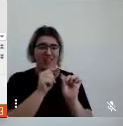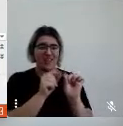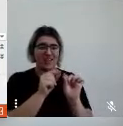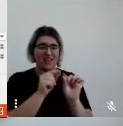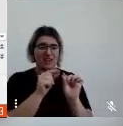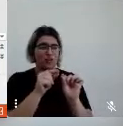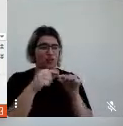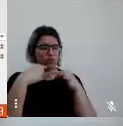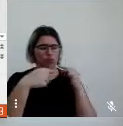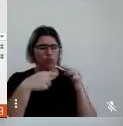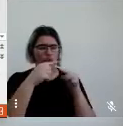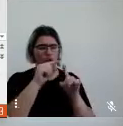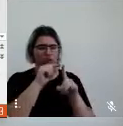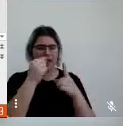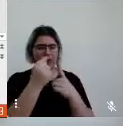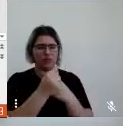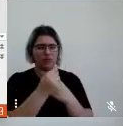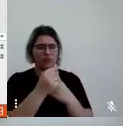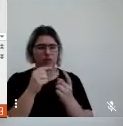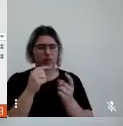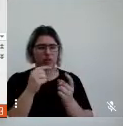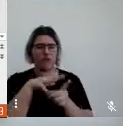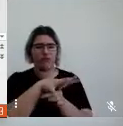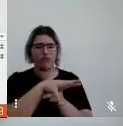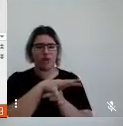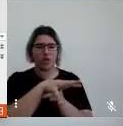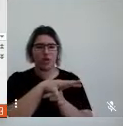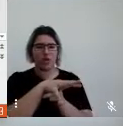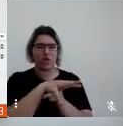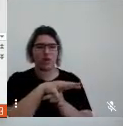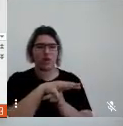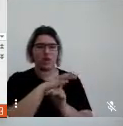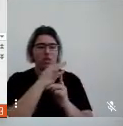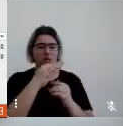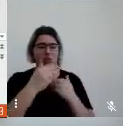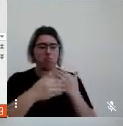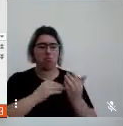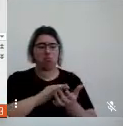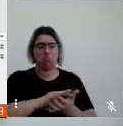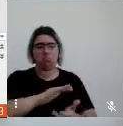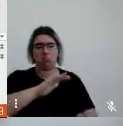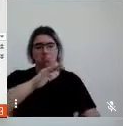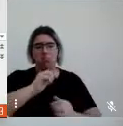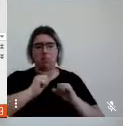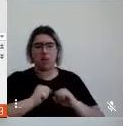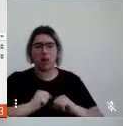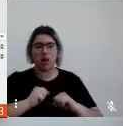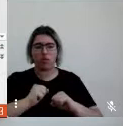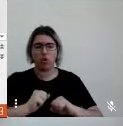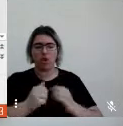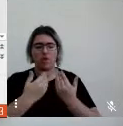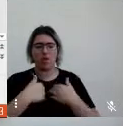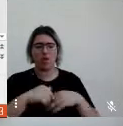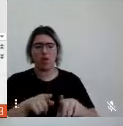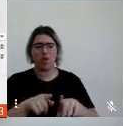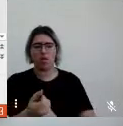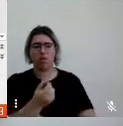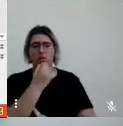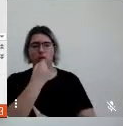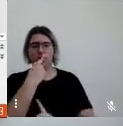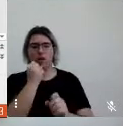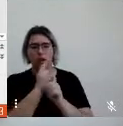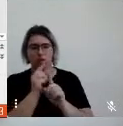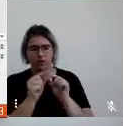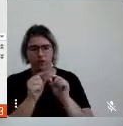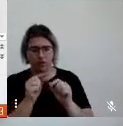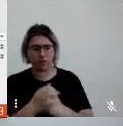van a influir en el desarrollo. Conforme nos hacemos mayores, pues ha habido más ingesta de antibióticos, ha habido más momentos de